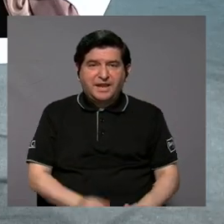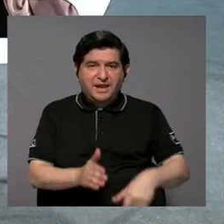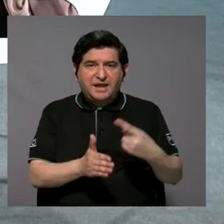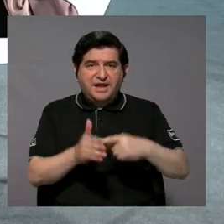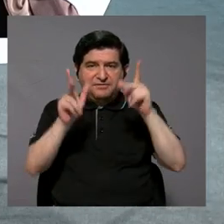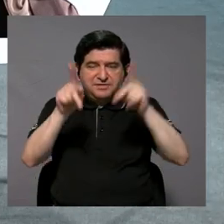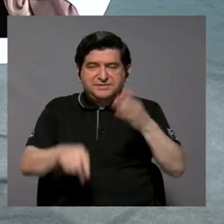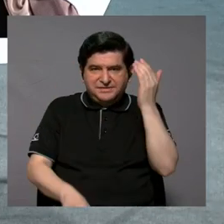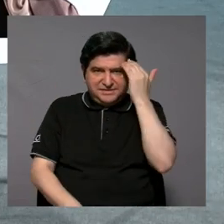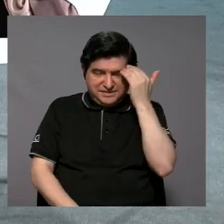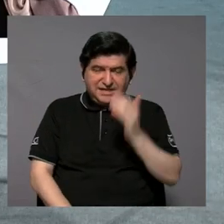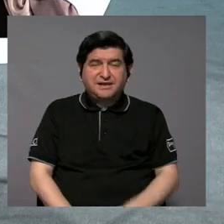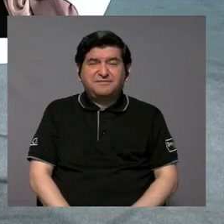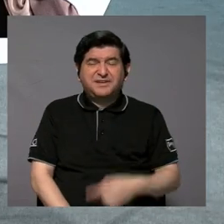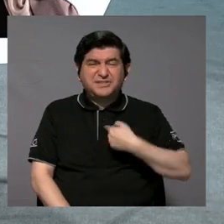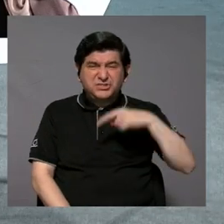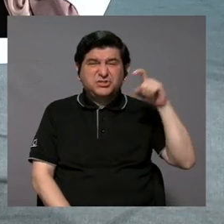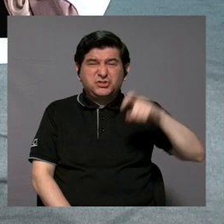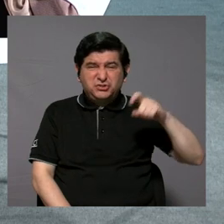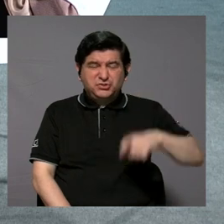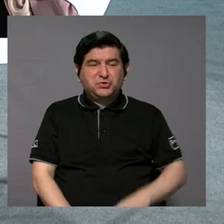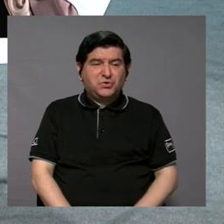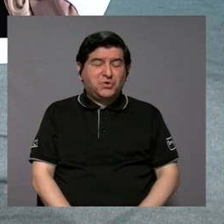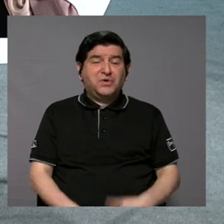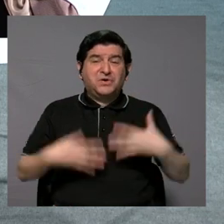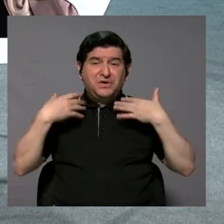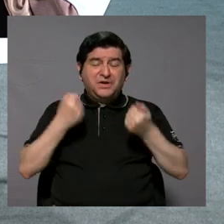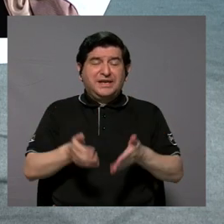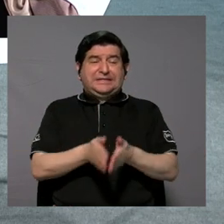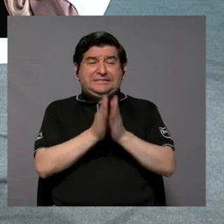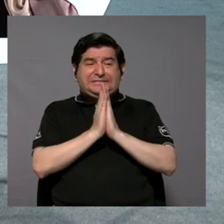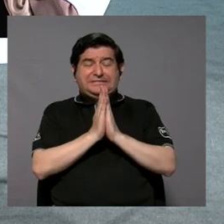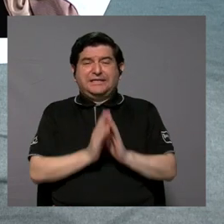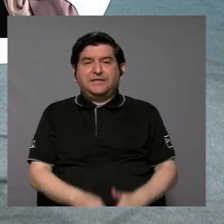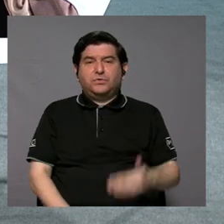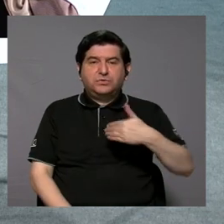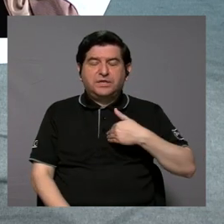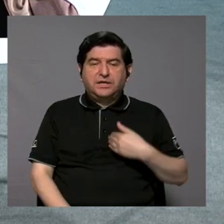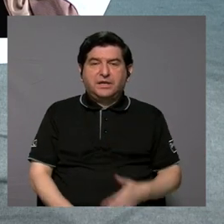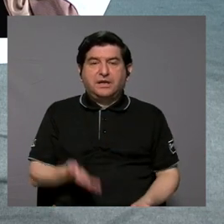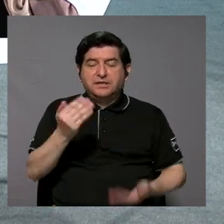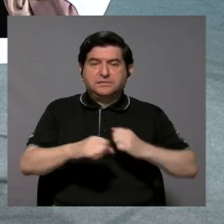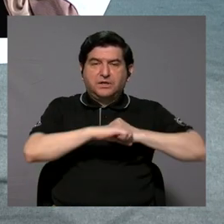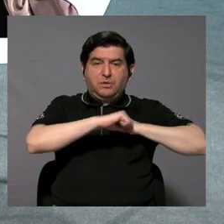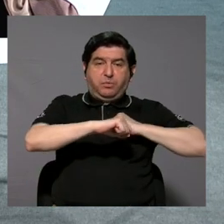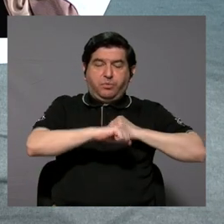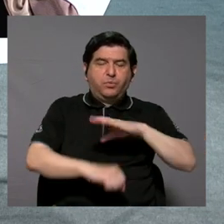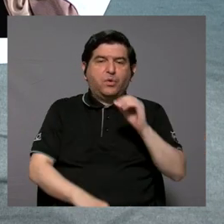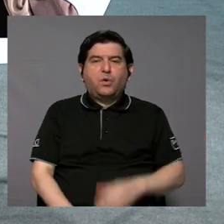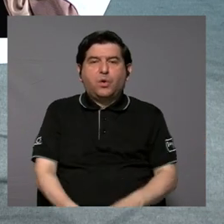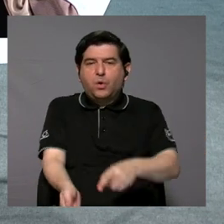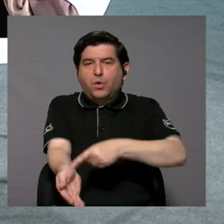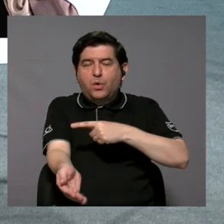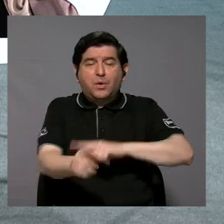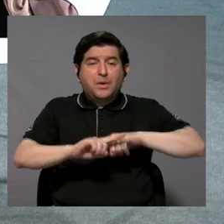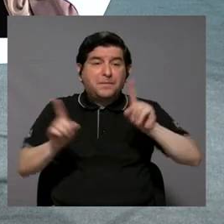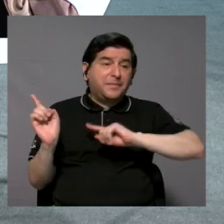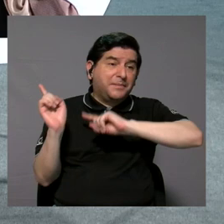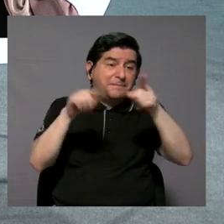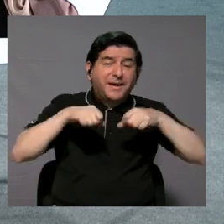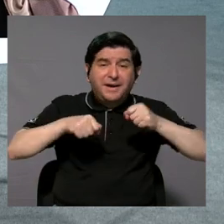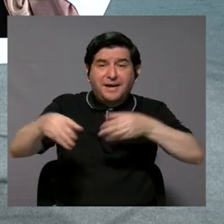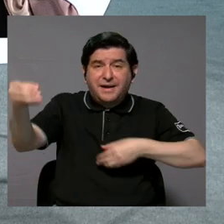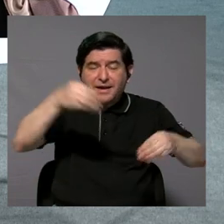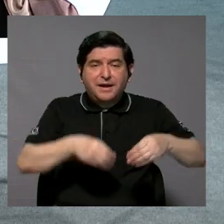la persona sabe que los necesita porque su salud se los requiere, porque tuvo un infarto, porque tiene diabetes, pero cuando va al